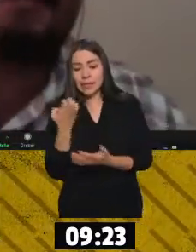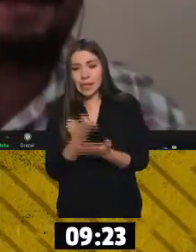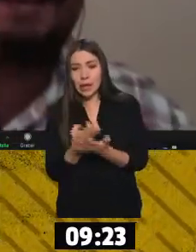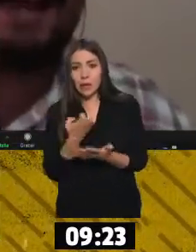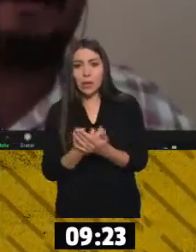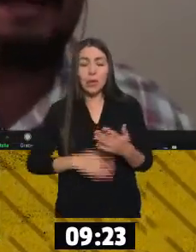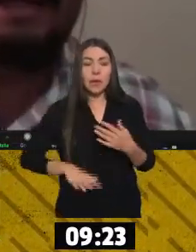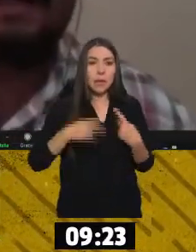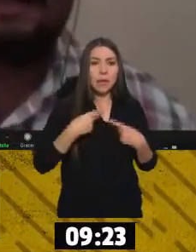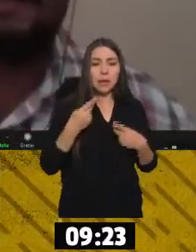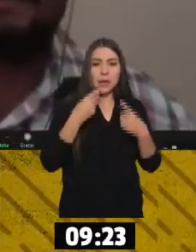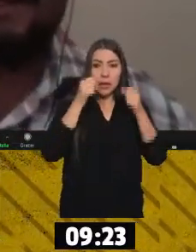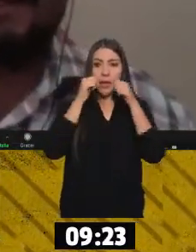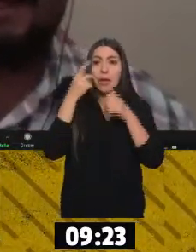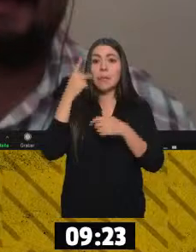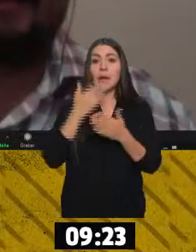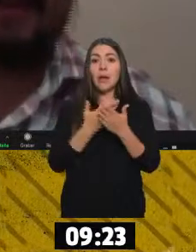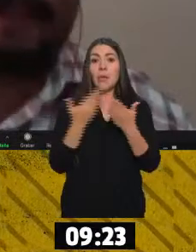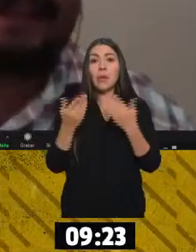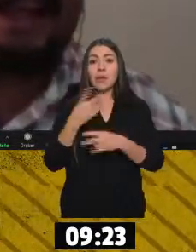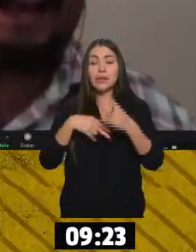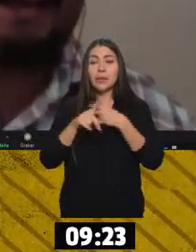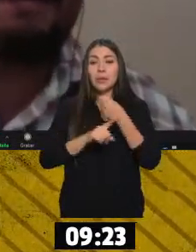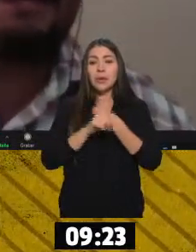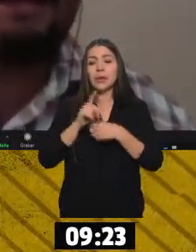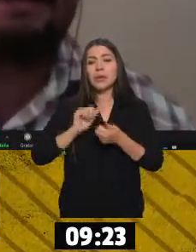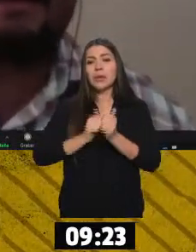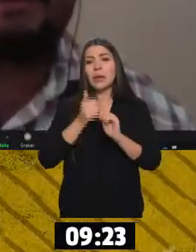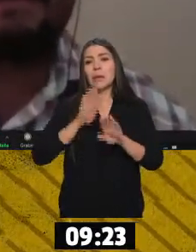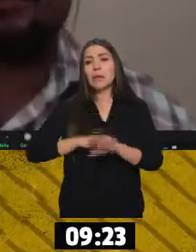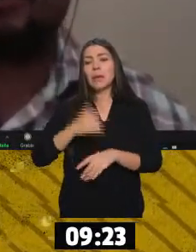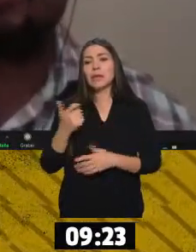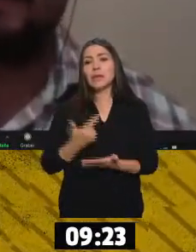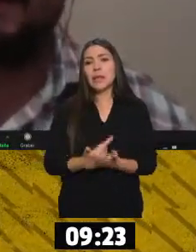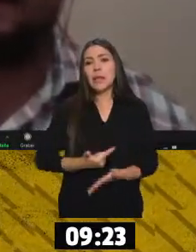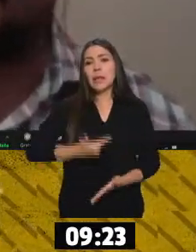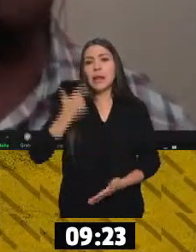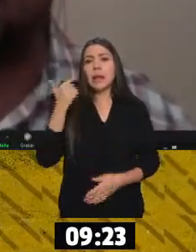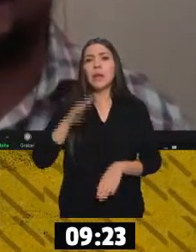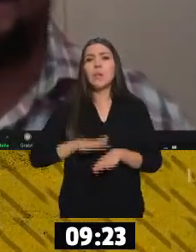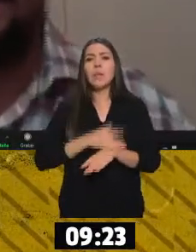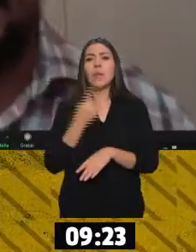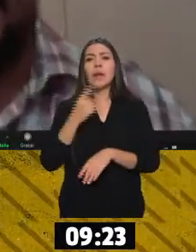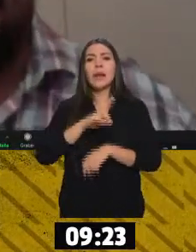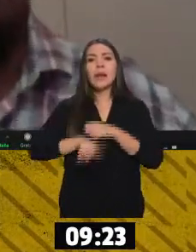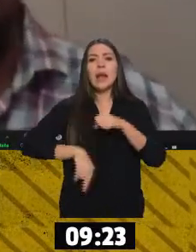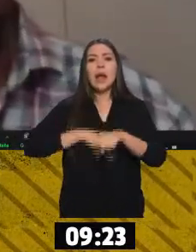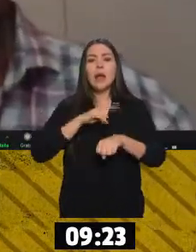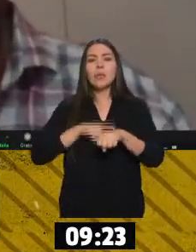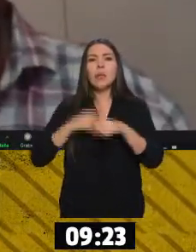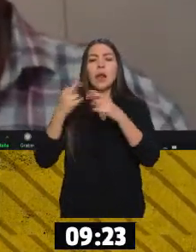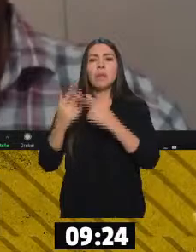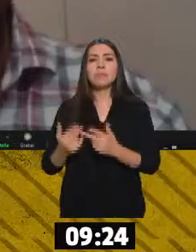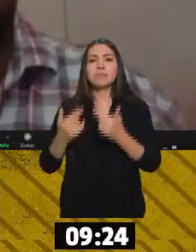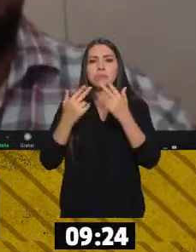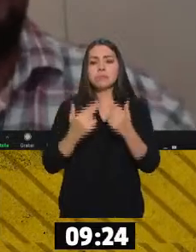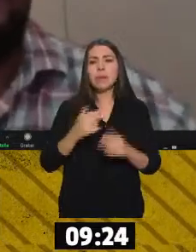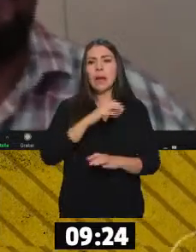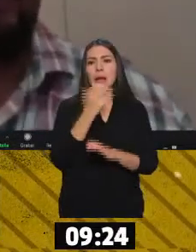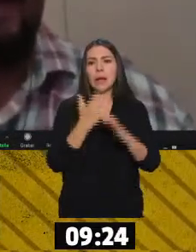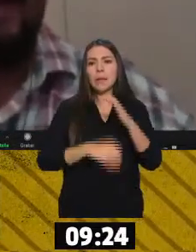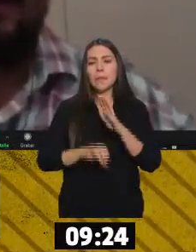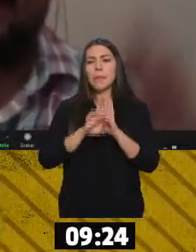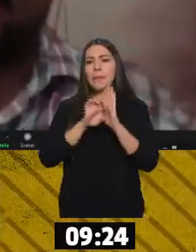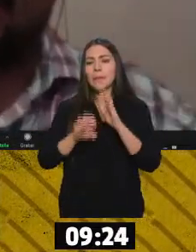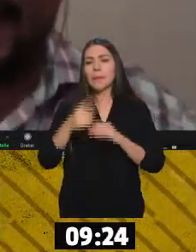es más grave. Ah, caray. Está devastando ecosistemas naturales. De hecho, por ejemplo, ahí hay uno